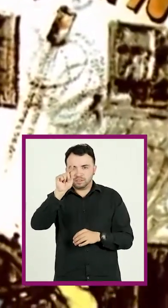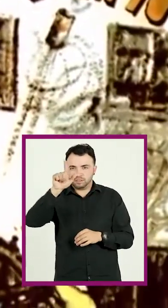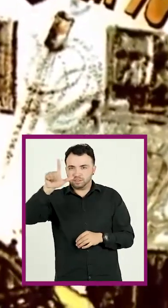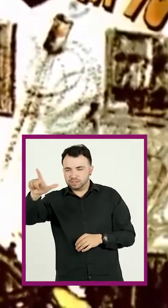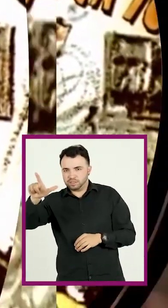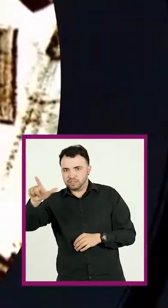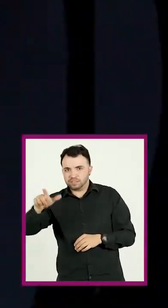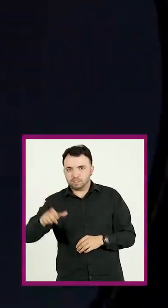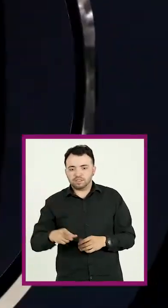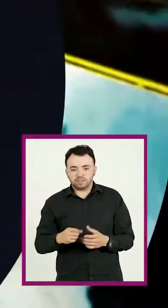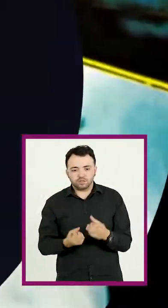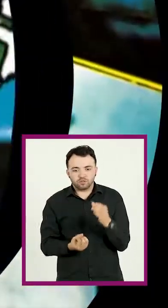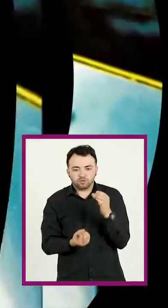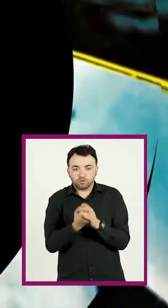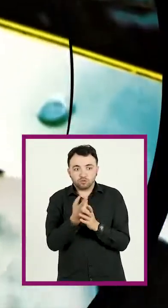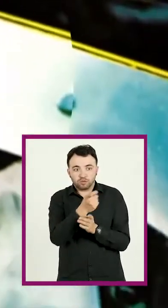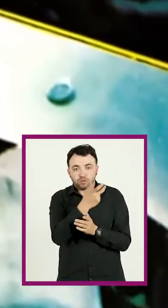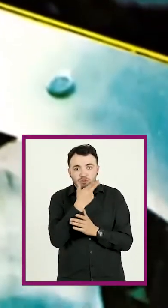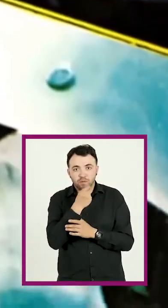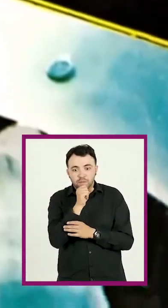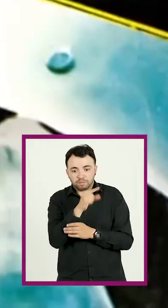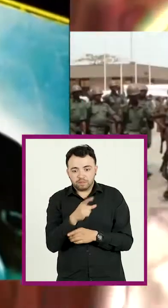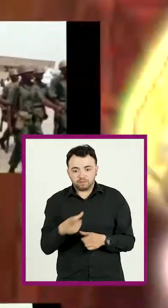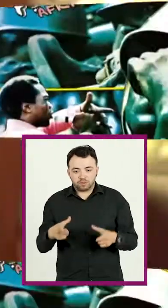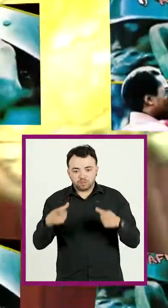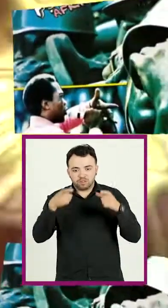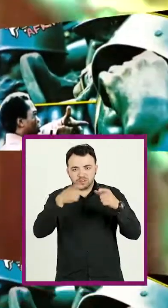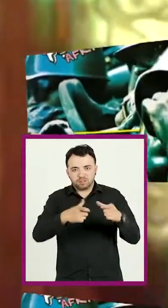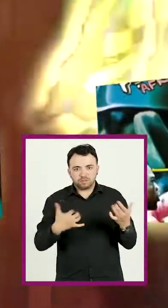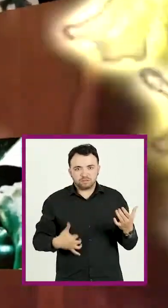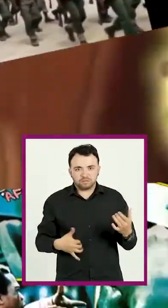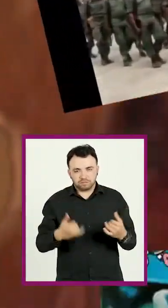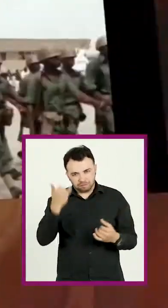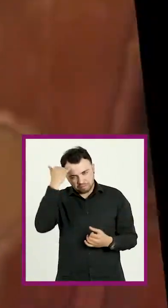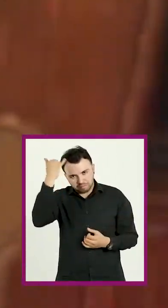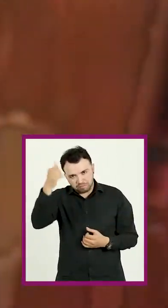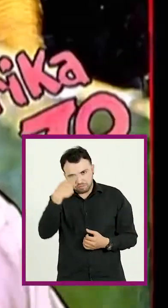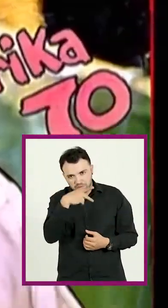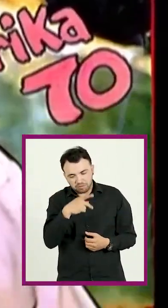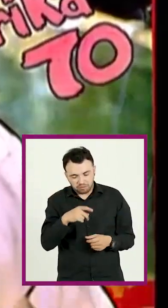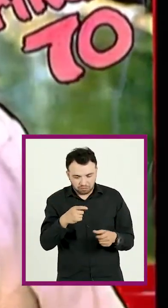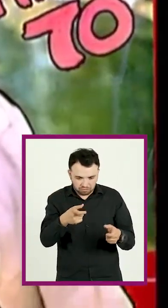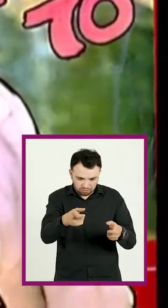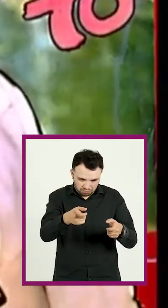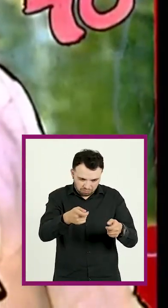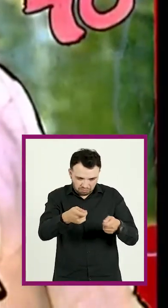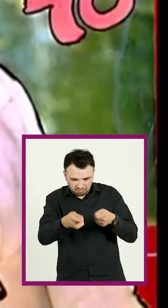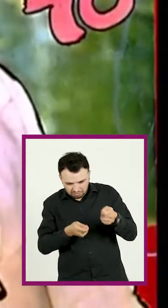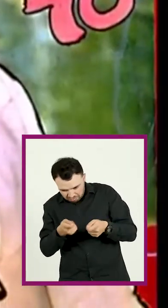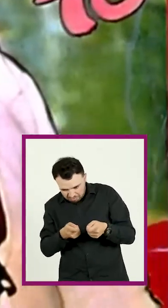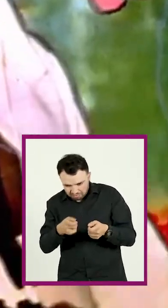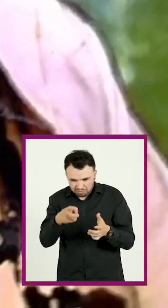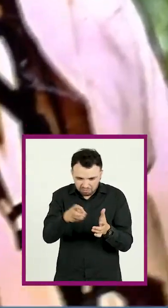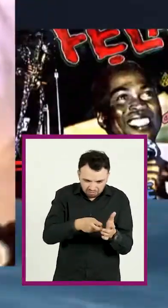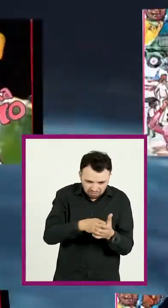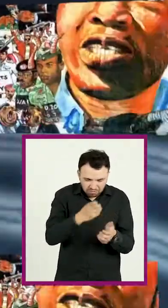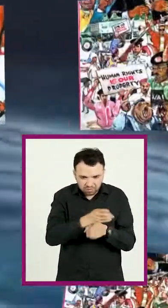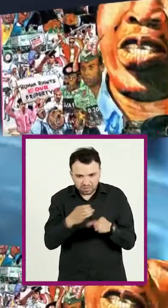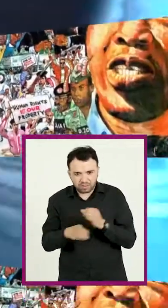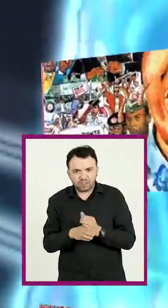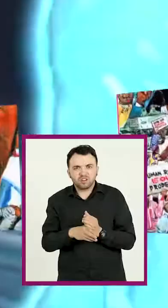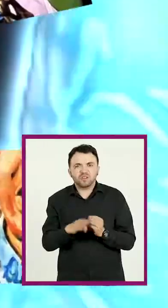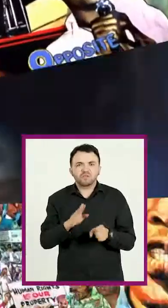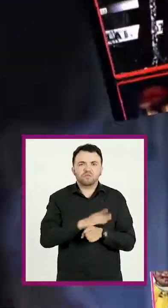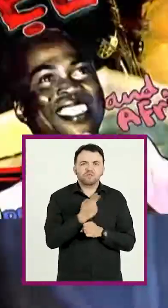África 70 el disco Zombie, que se convirtió en un clásico, no solo por su calidad musical, sino por